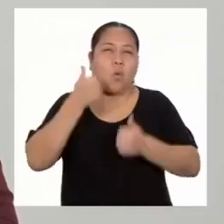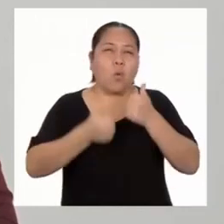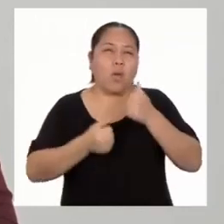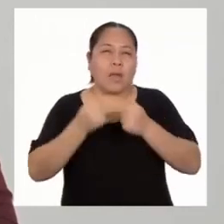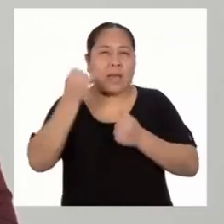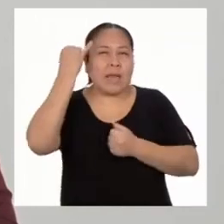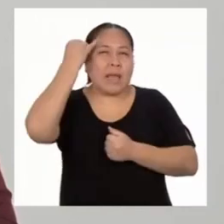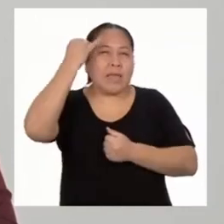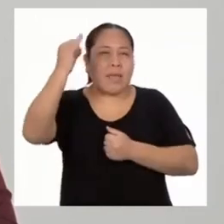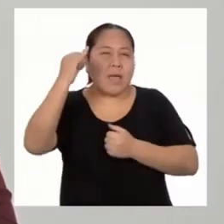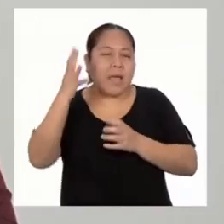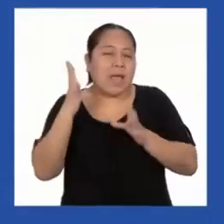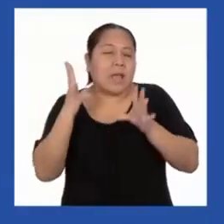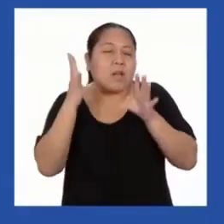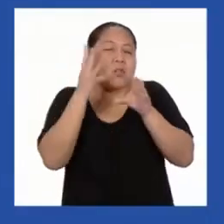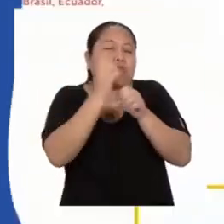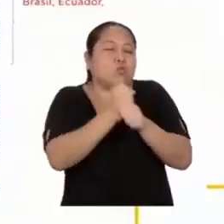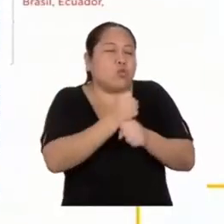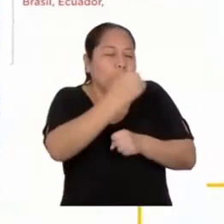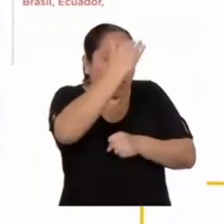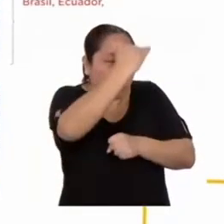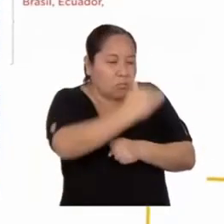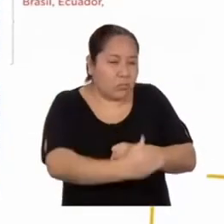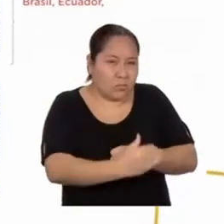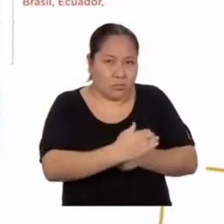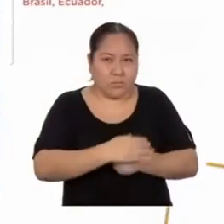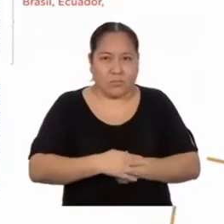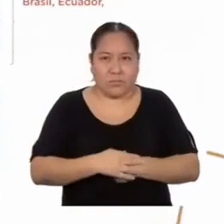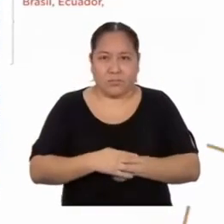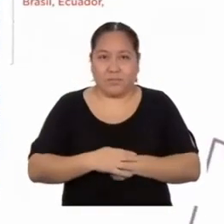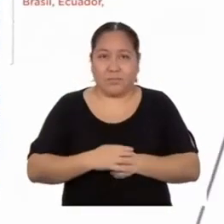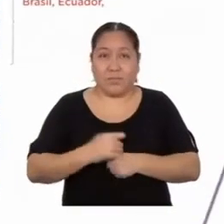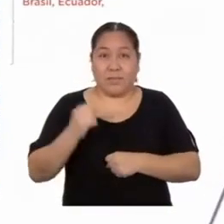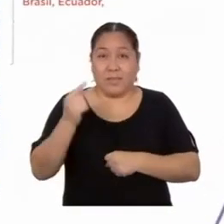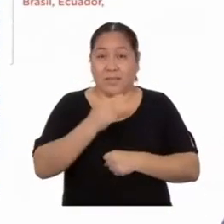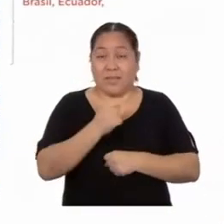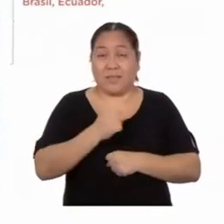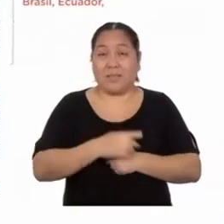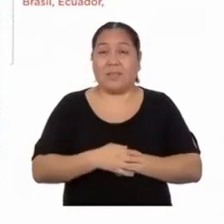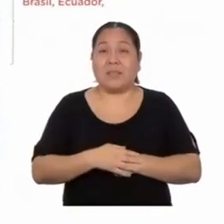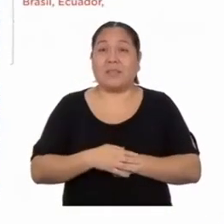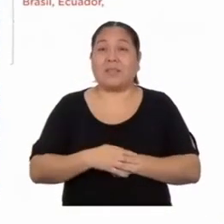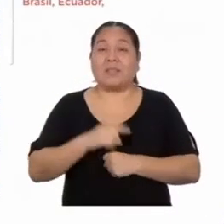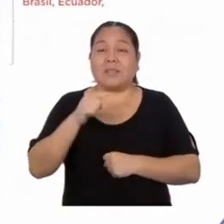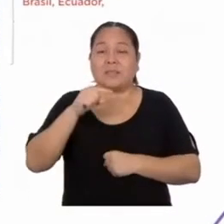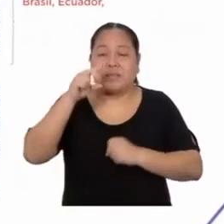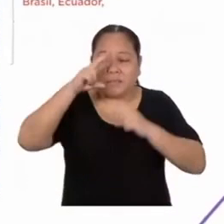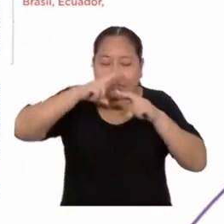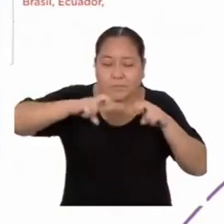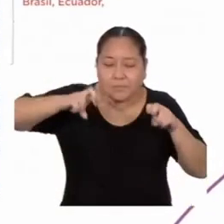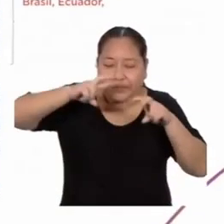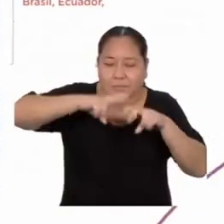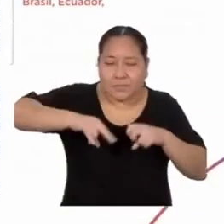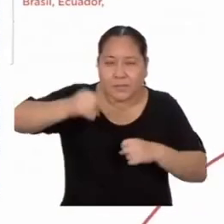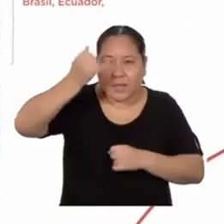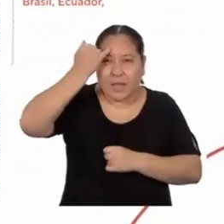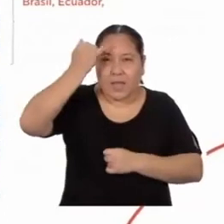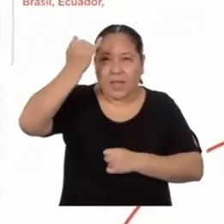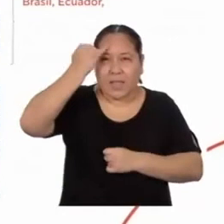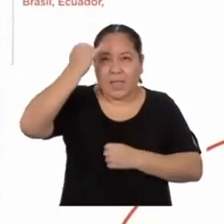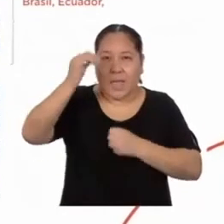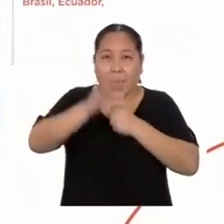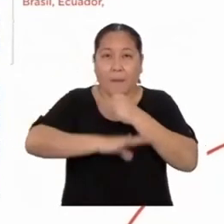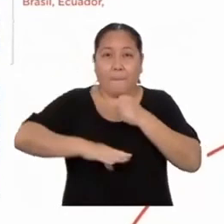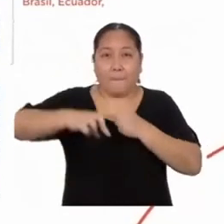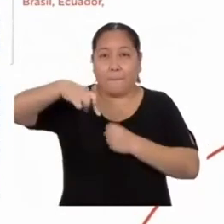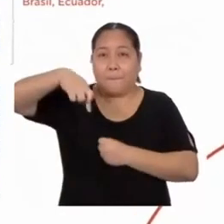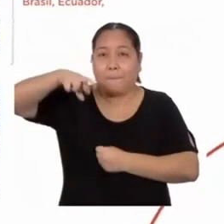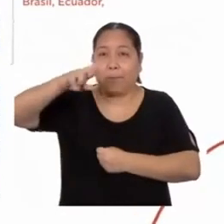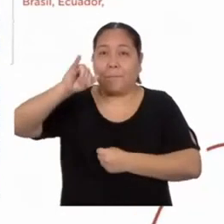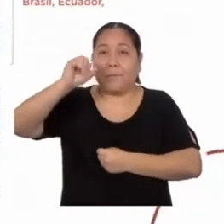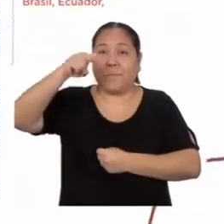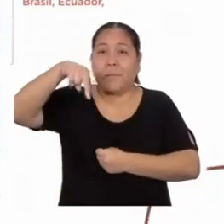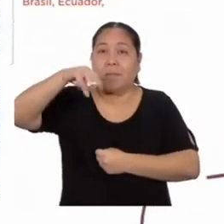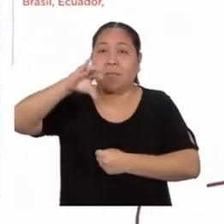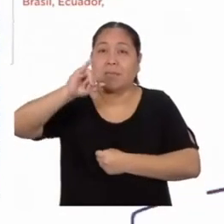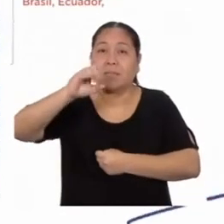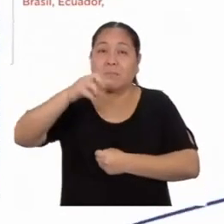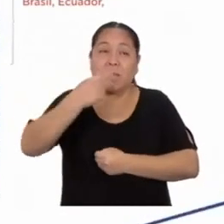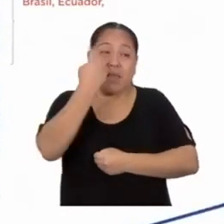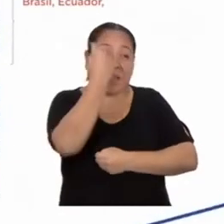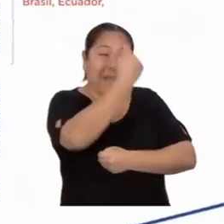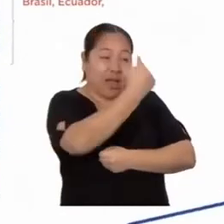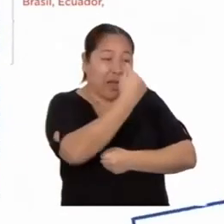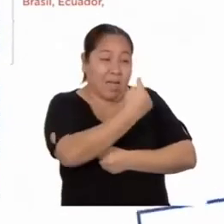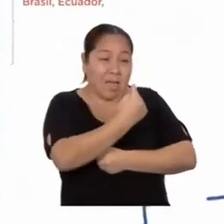resume lo que acabo de leer? En este caso, estamos analizando la idea principal de cada párrafo.